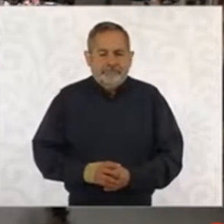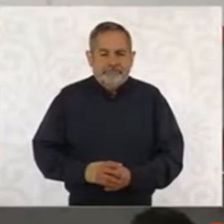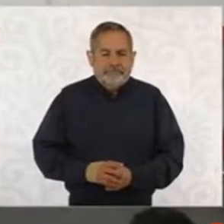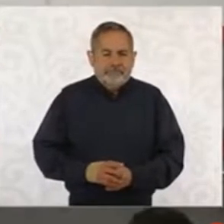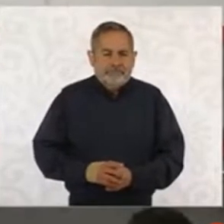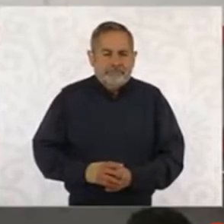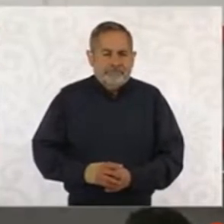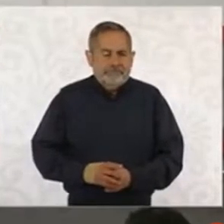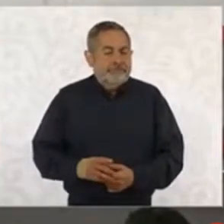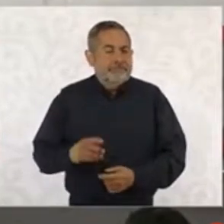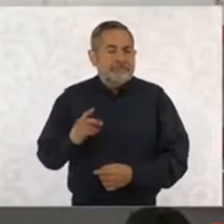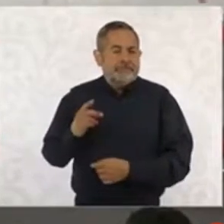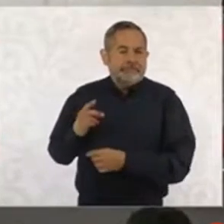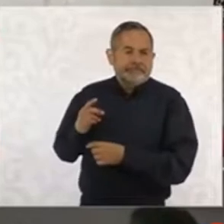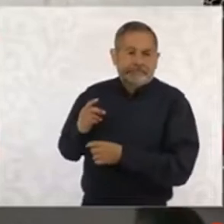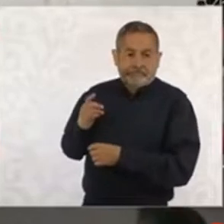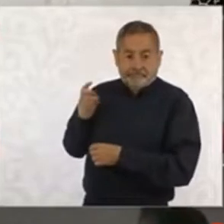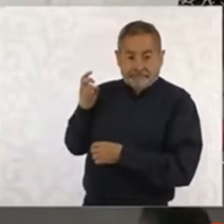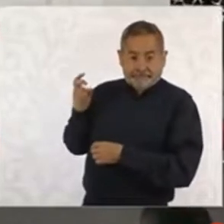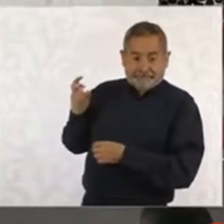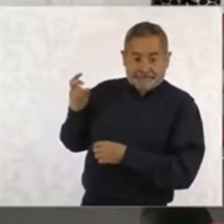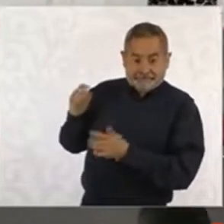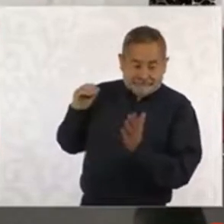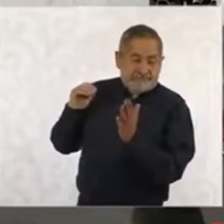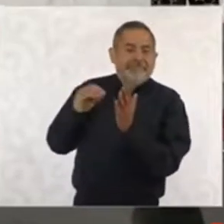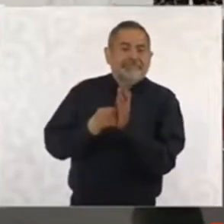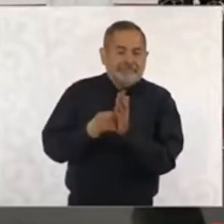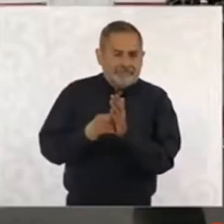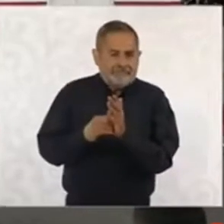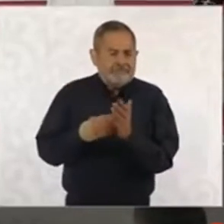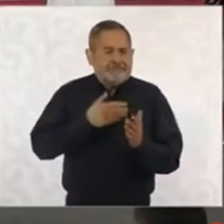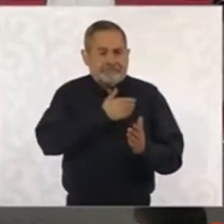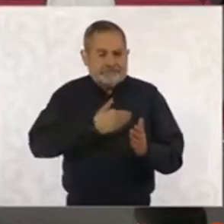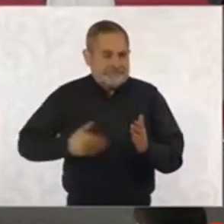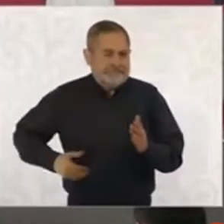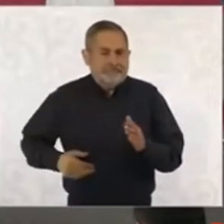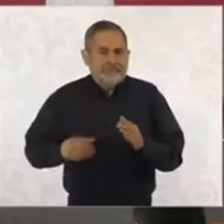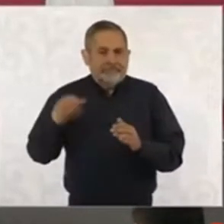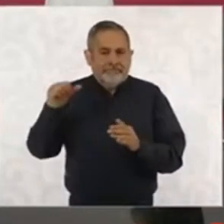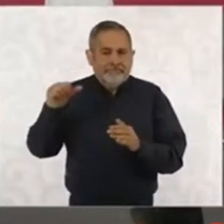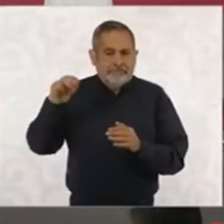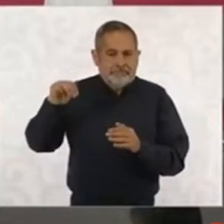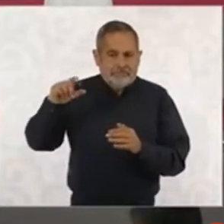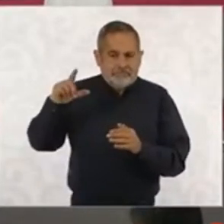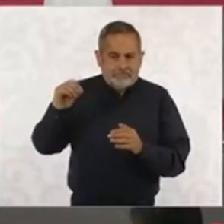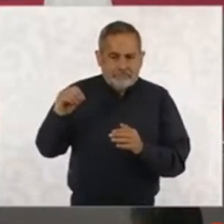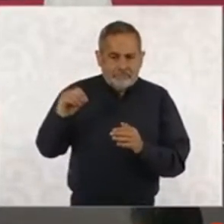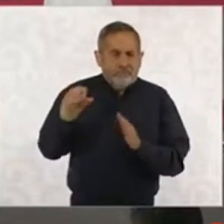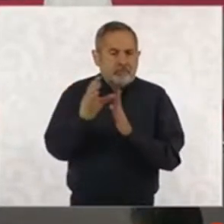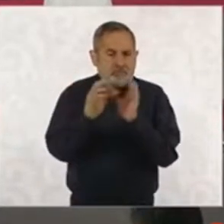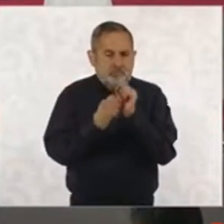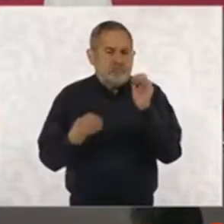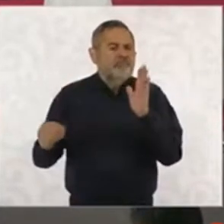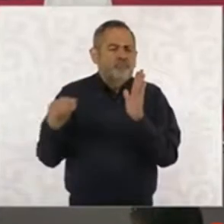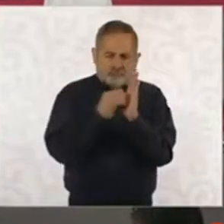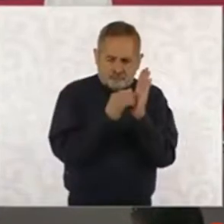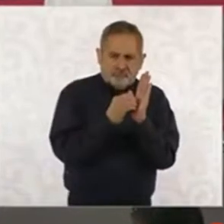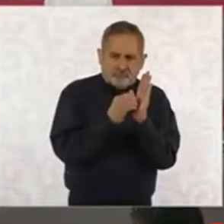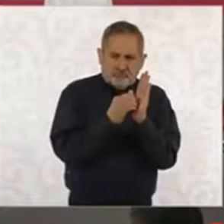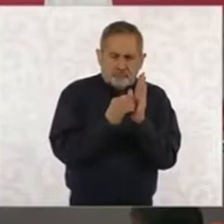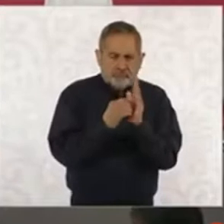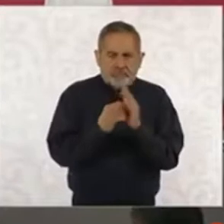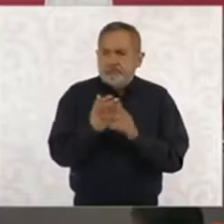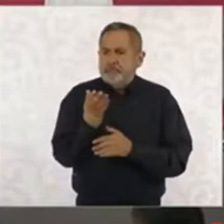Esta fue incorporada por el presidente López Obrador en la Constitución. No existía. Bueno, a propuesta para